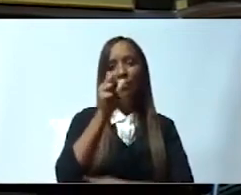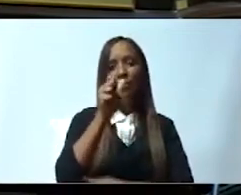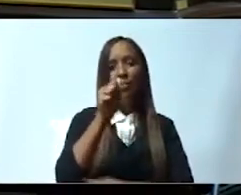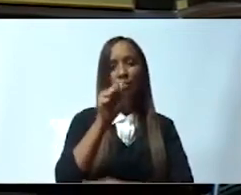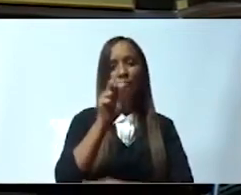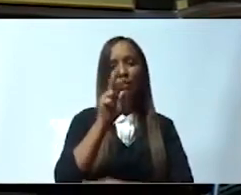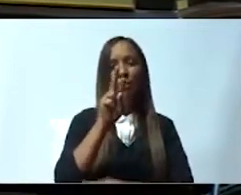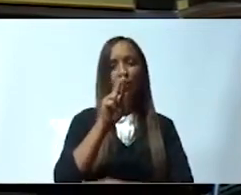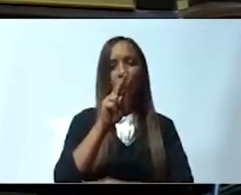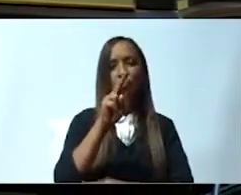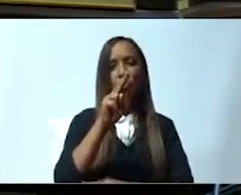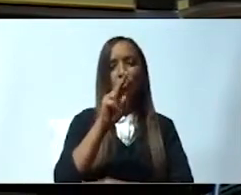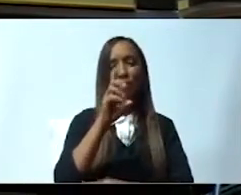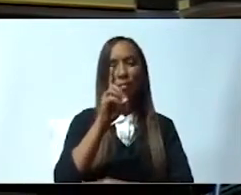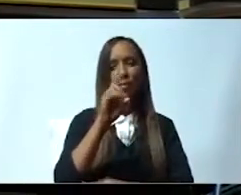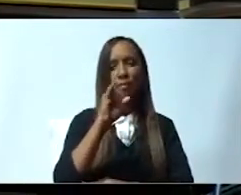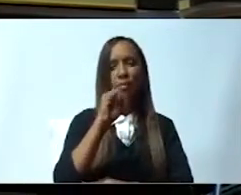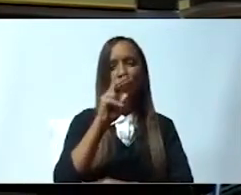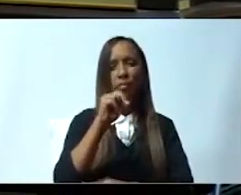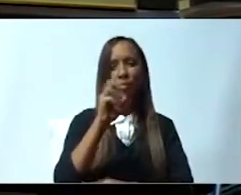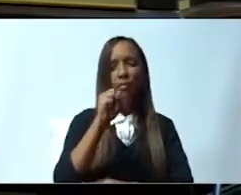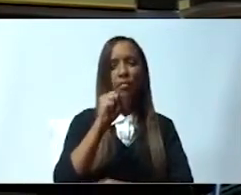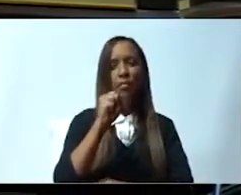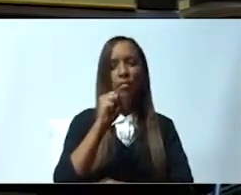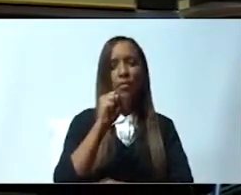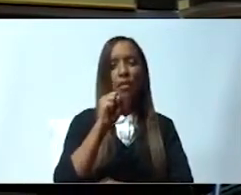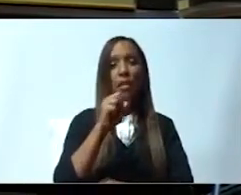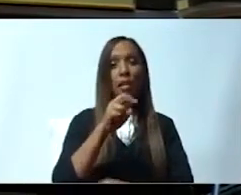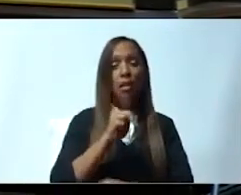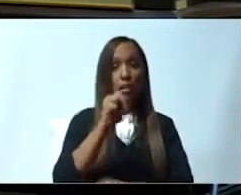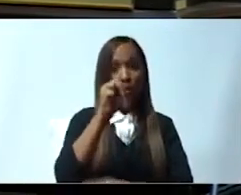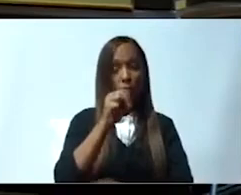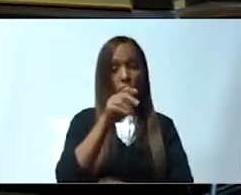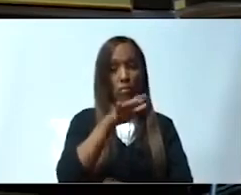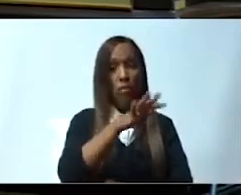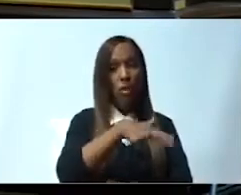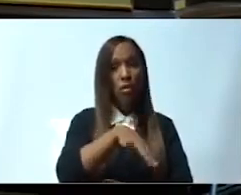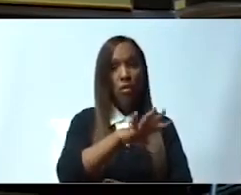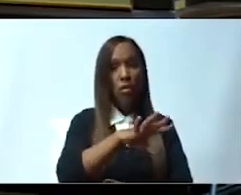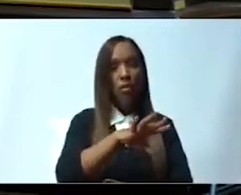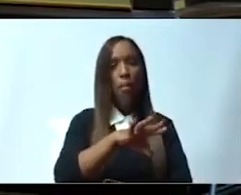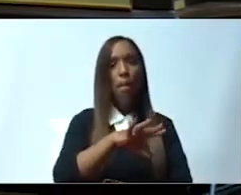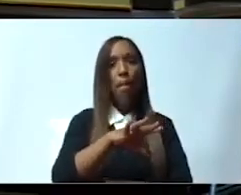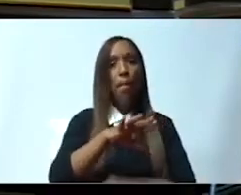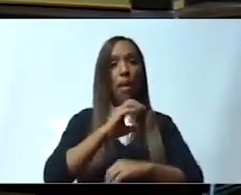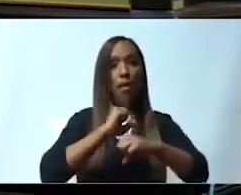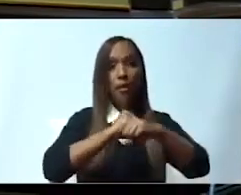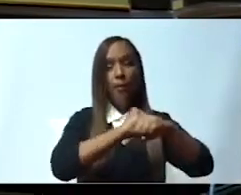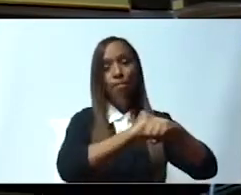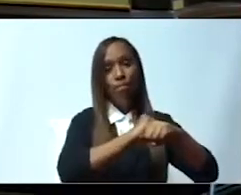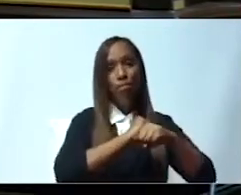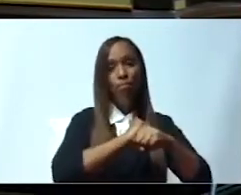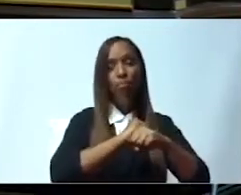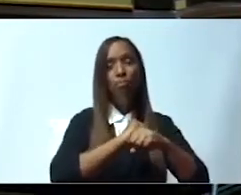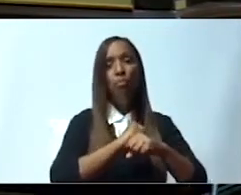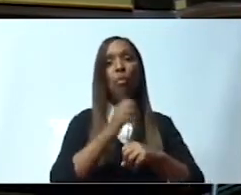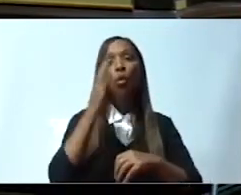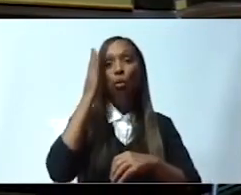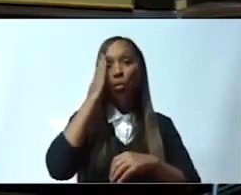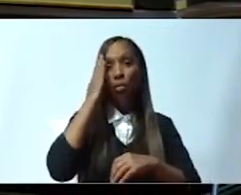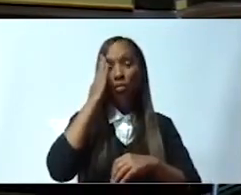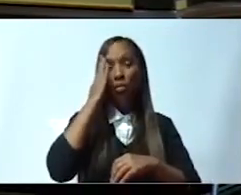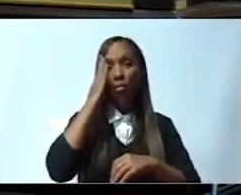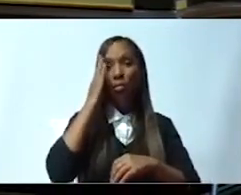los Jardines del Norte, en un parque de ese sector, que es el famoso Parque Jumbo, que es uno de los parques más